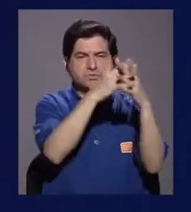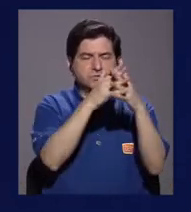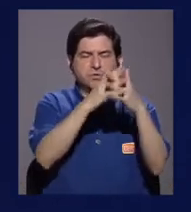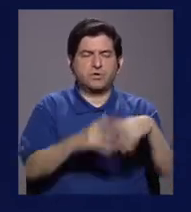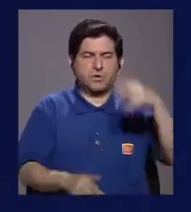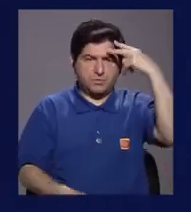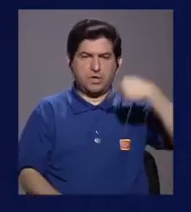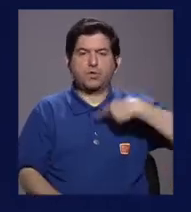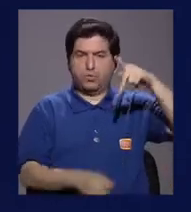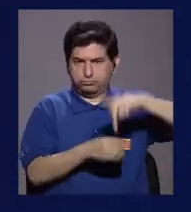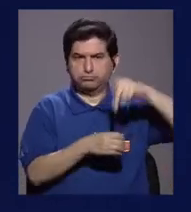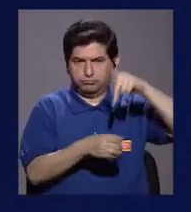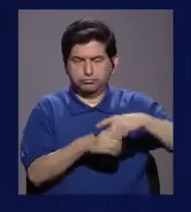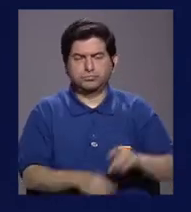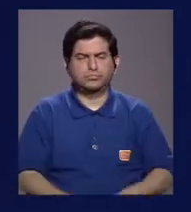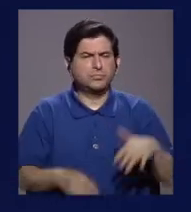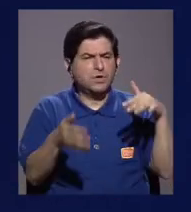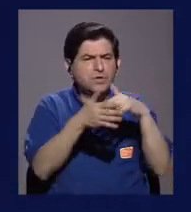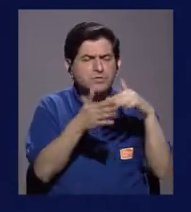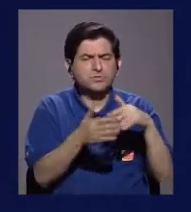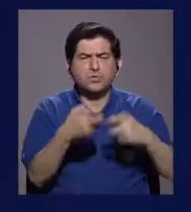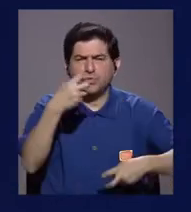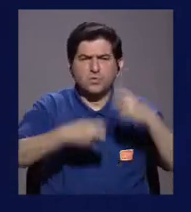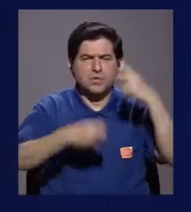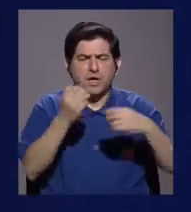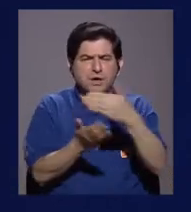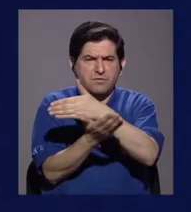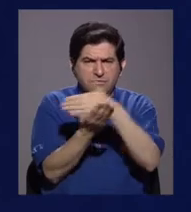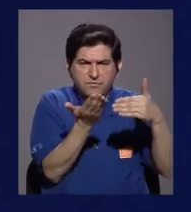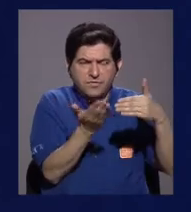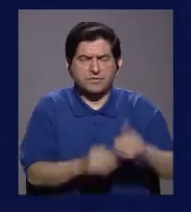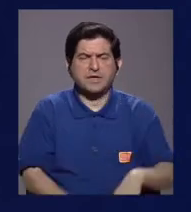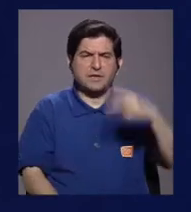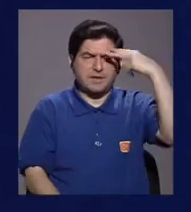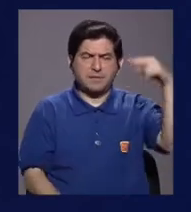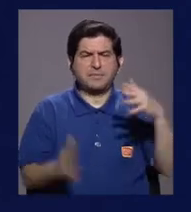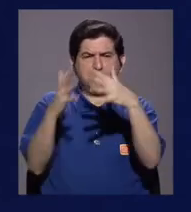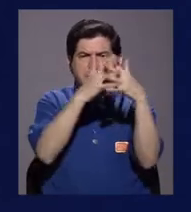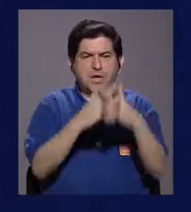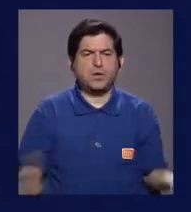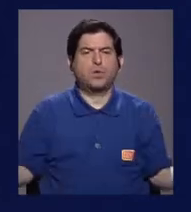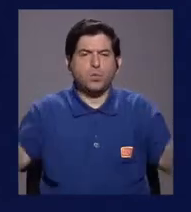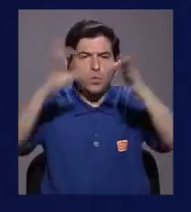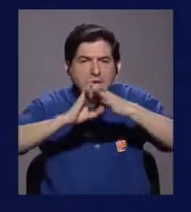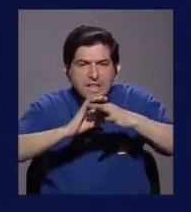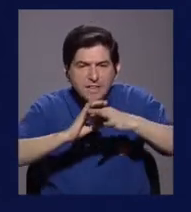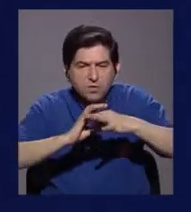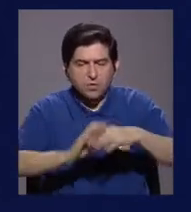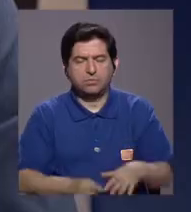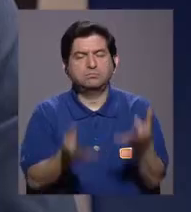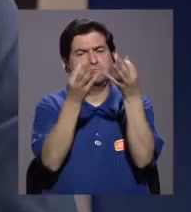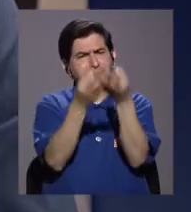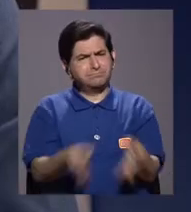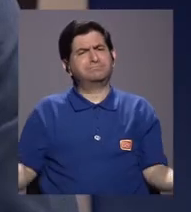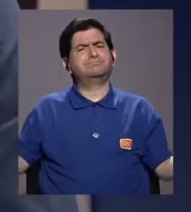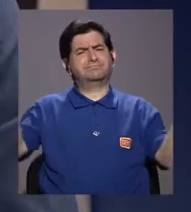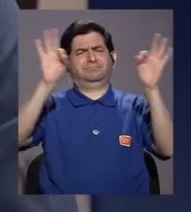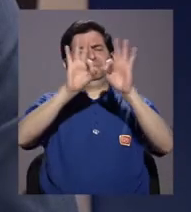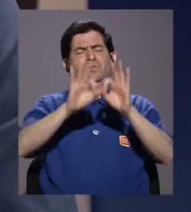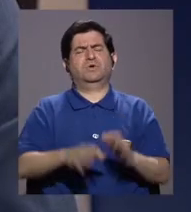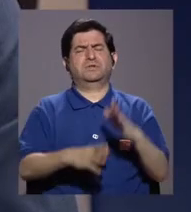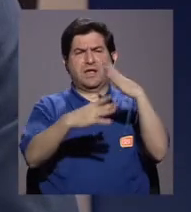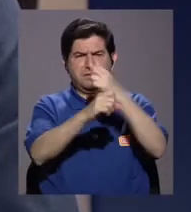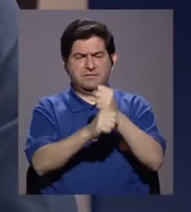hacerlo realmente es a través de desarrollo políticas basadas en la ciencia y en métodos cuantitativos sí